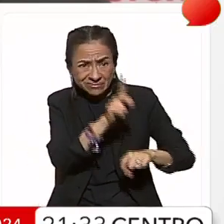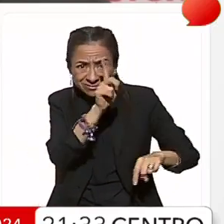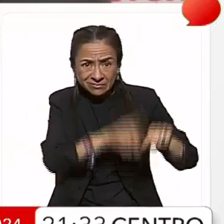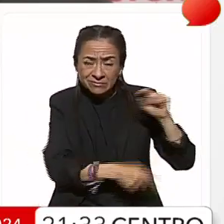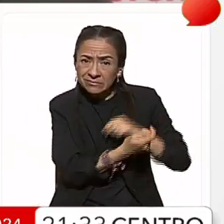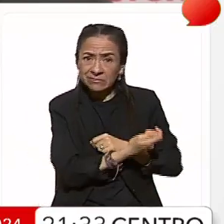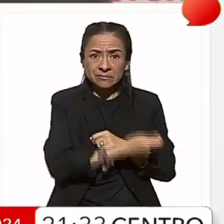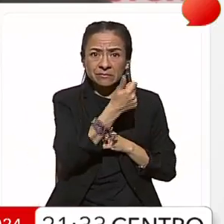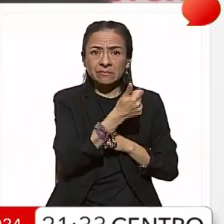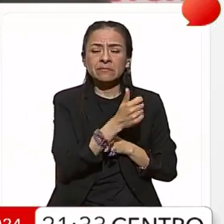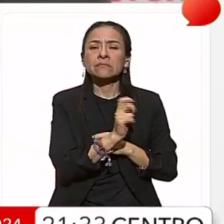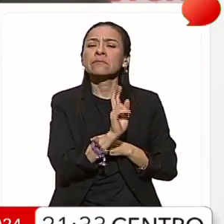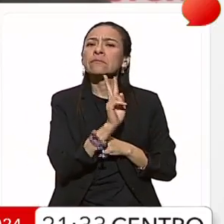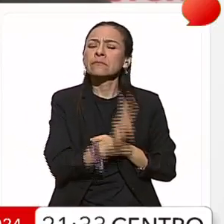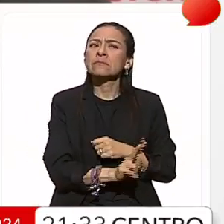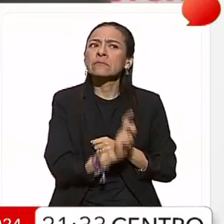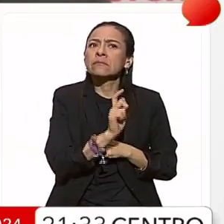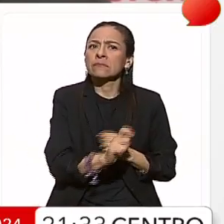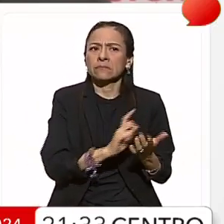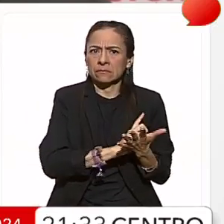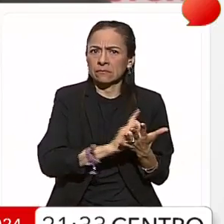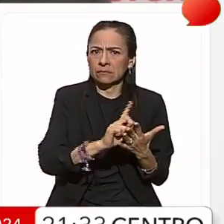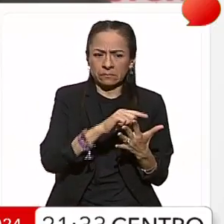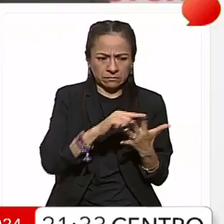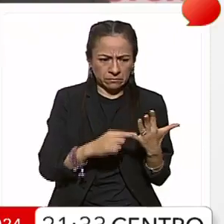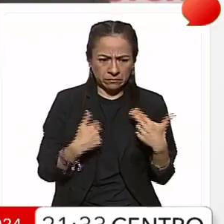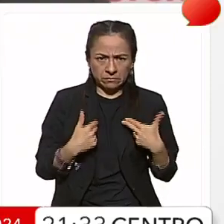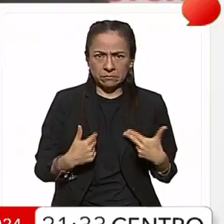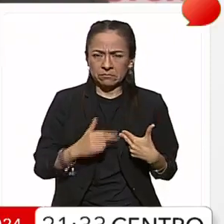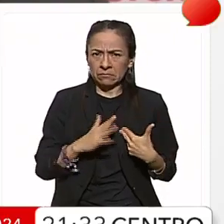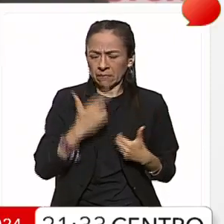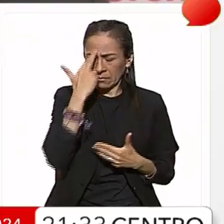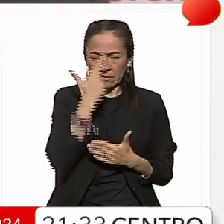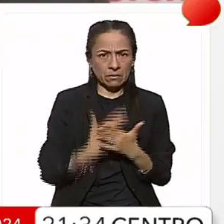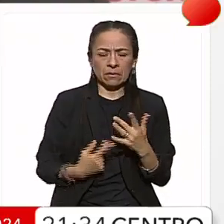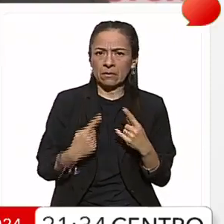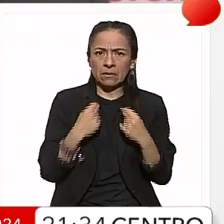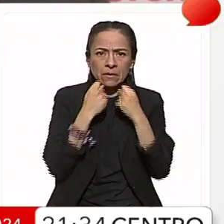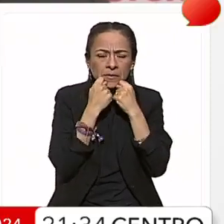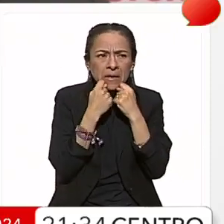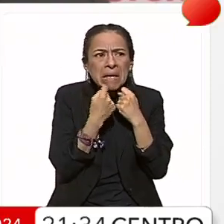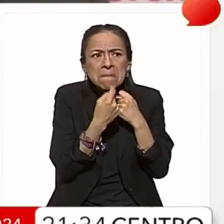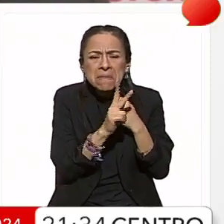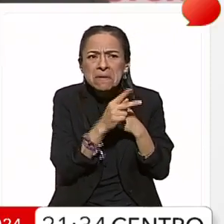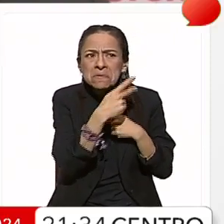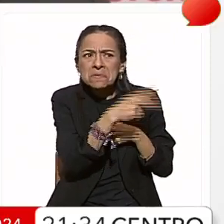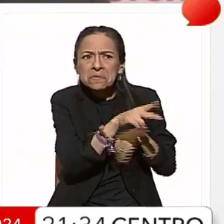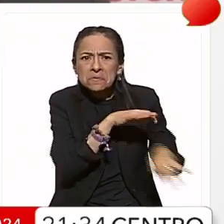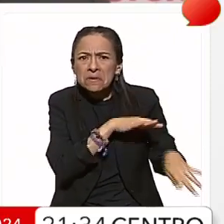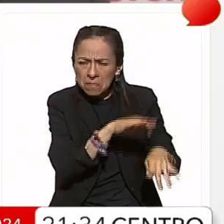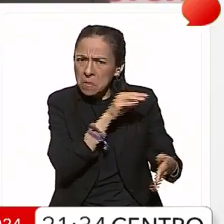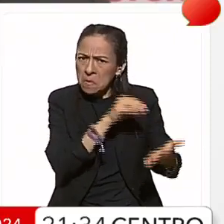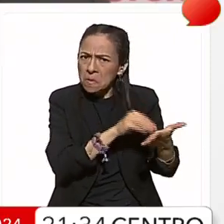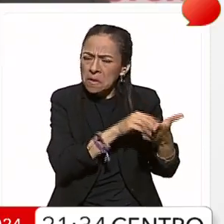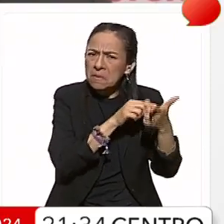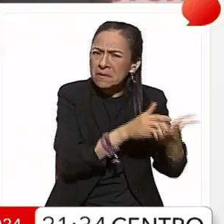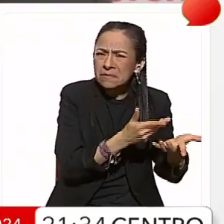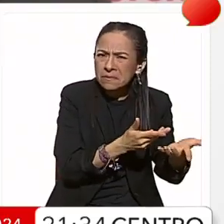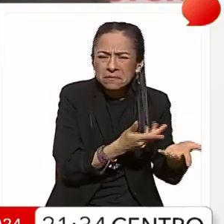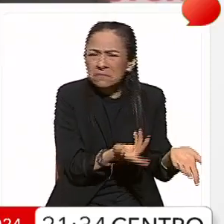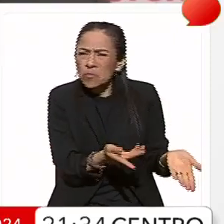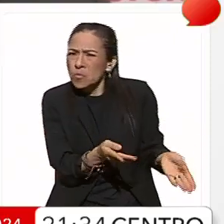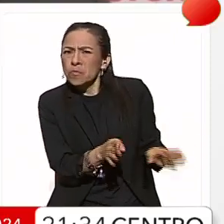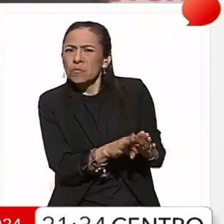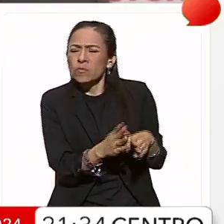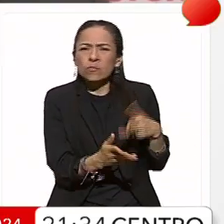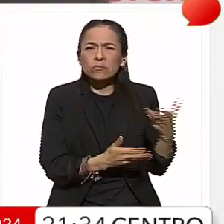se violarían derechos humanos. Al no desaparecer las funciones, ¿cómo quedaría entonces este planteamiento? ¿Qué decir ante estas lecturas